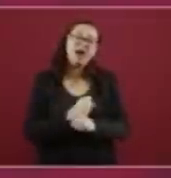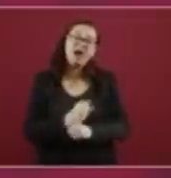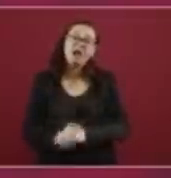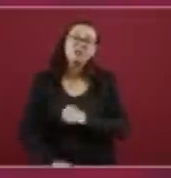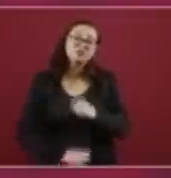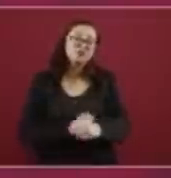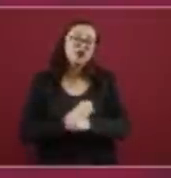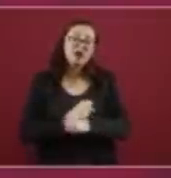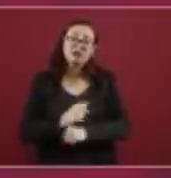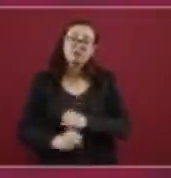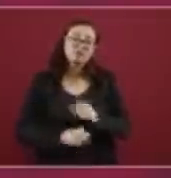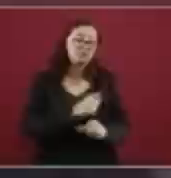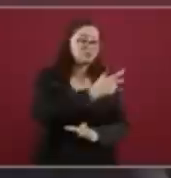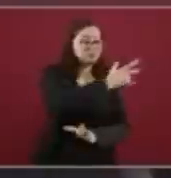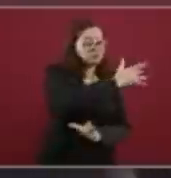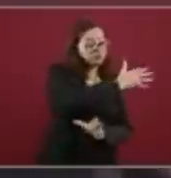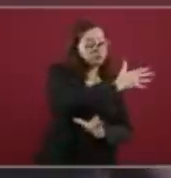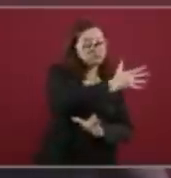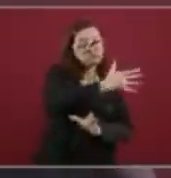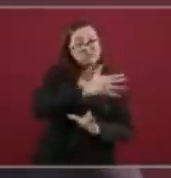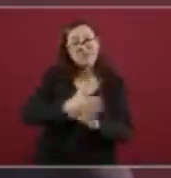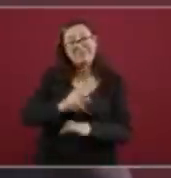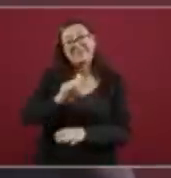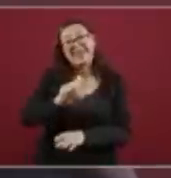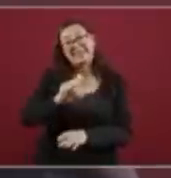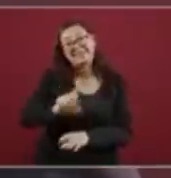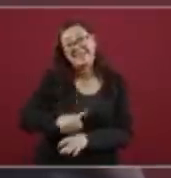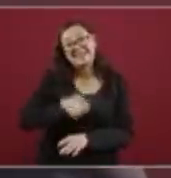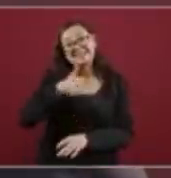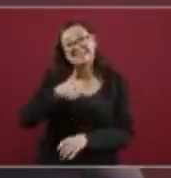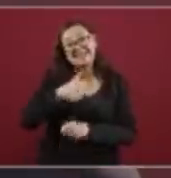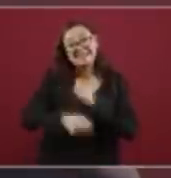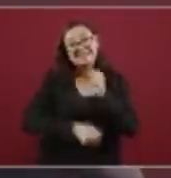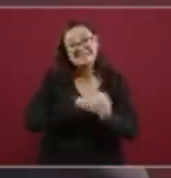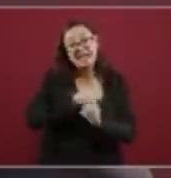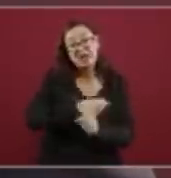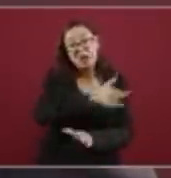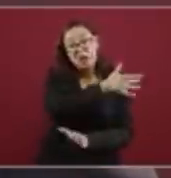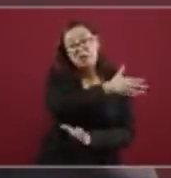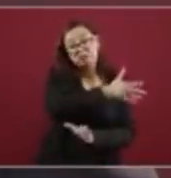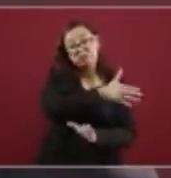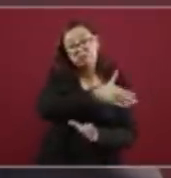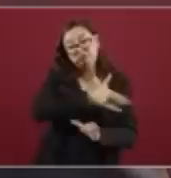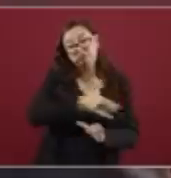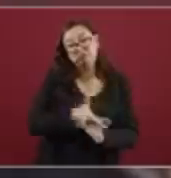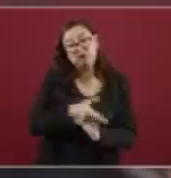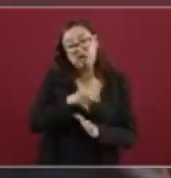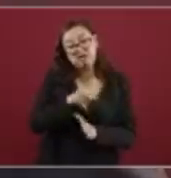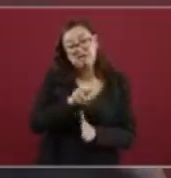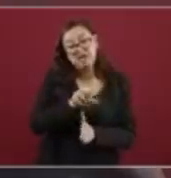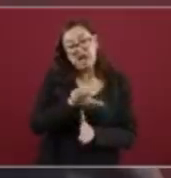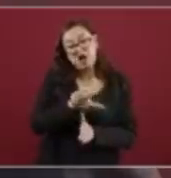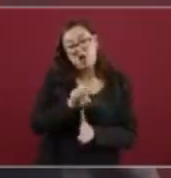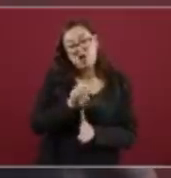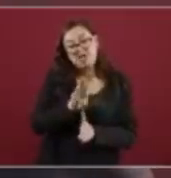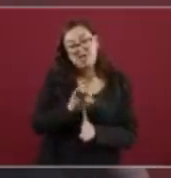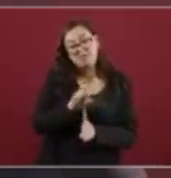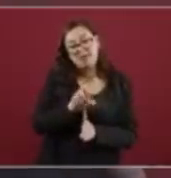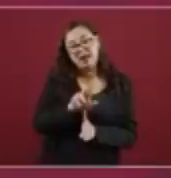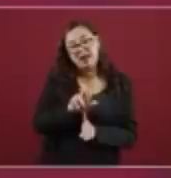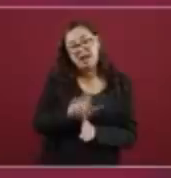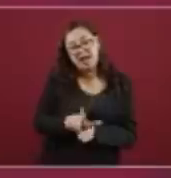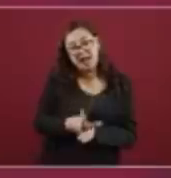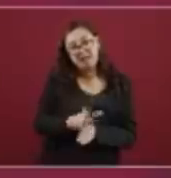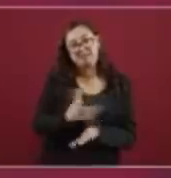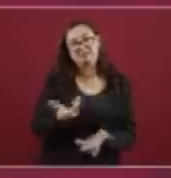sobre todo después de 36 años del modelo neoliberal. Es cosa, repito, de